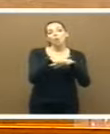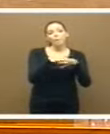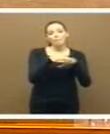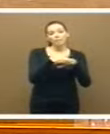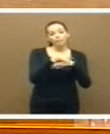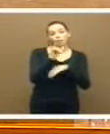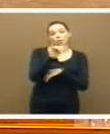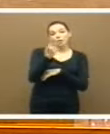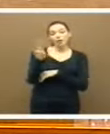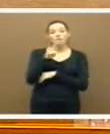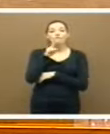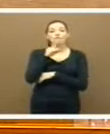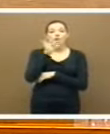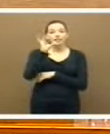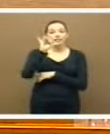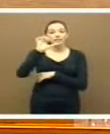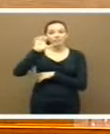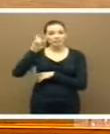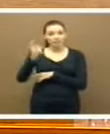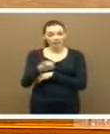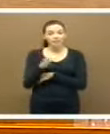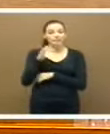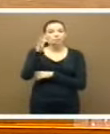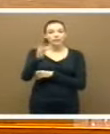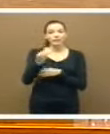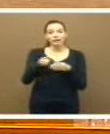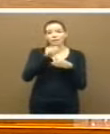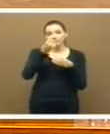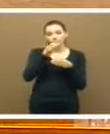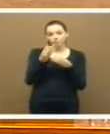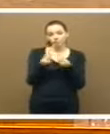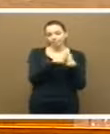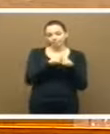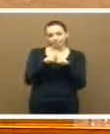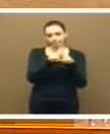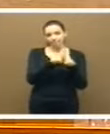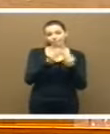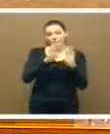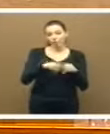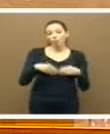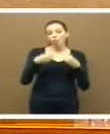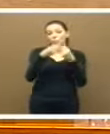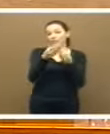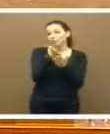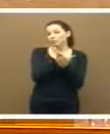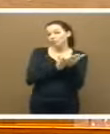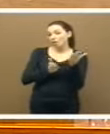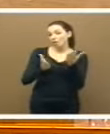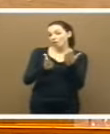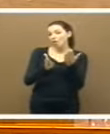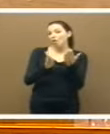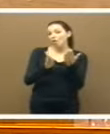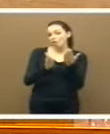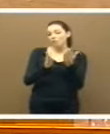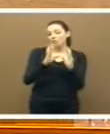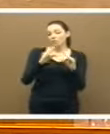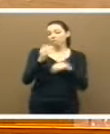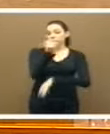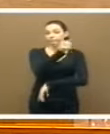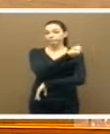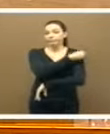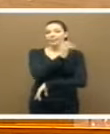Izquierda Unida Verdes-Síes y el Grupo Parlamentario Socialista, cuyo documento de transacción lleva como registro de